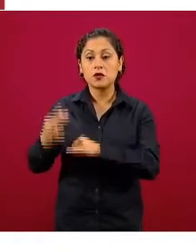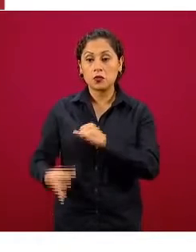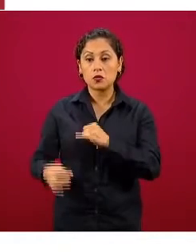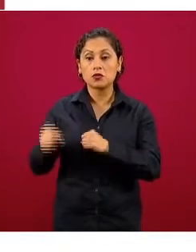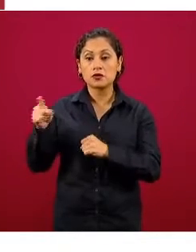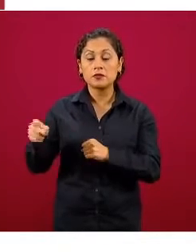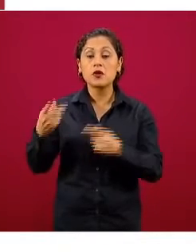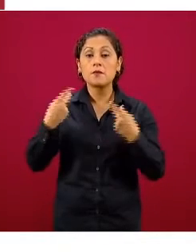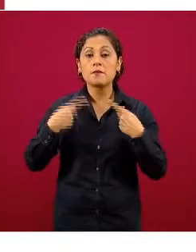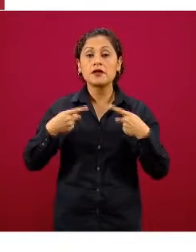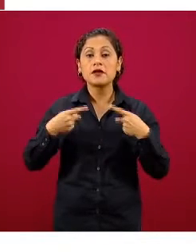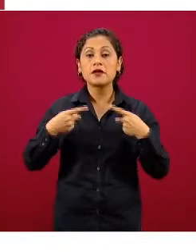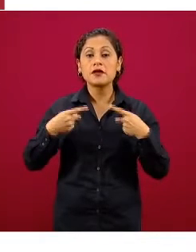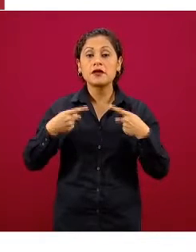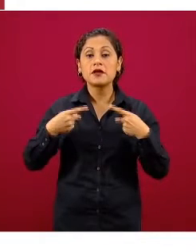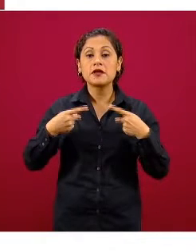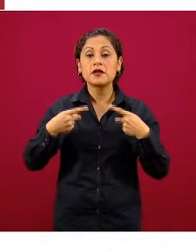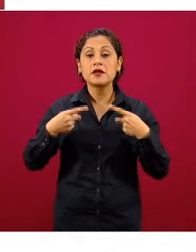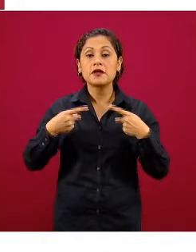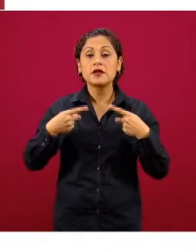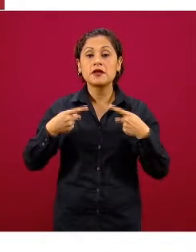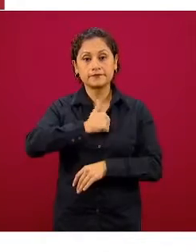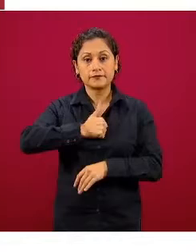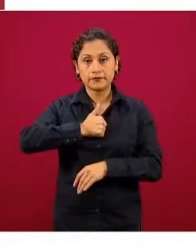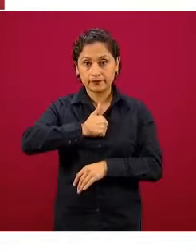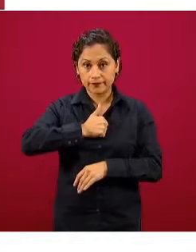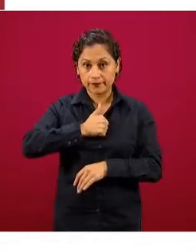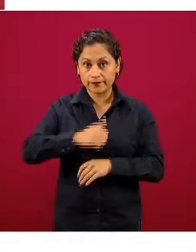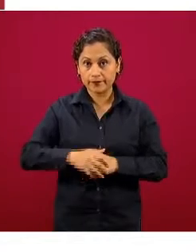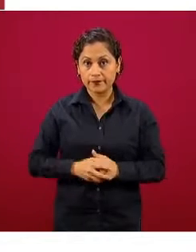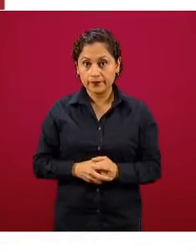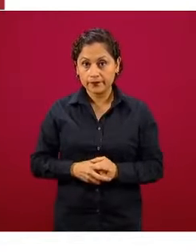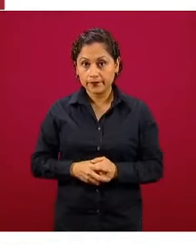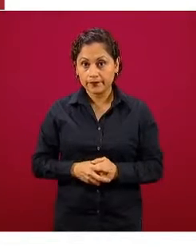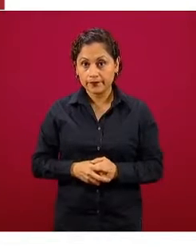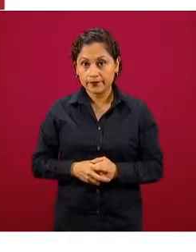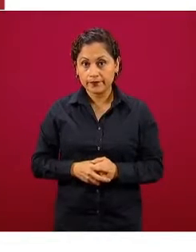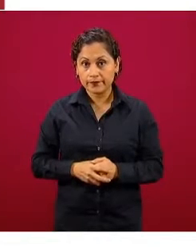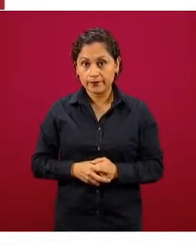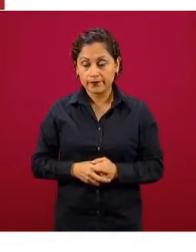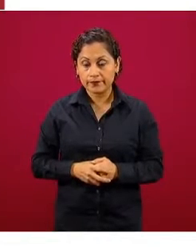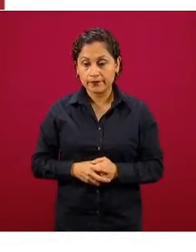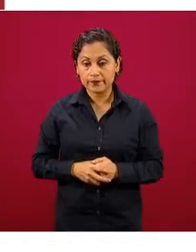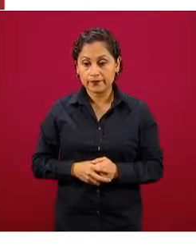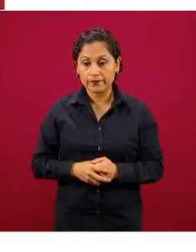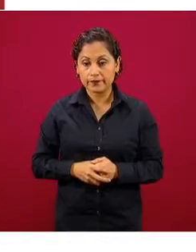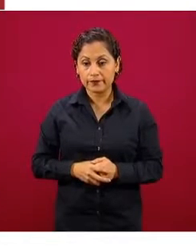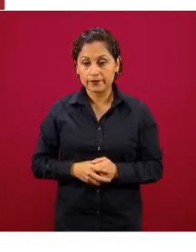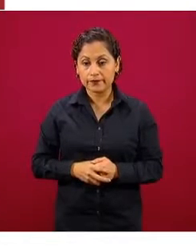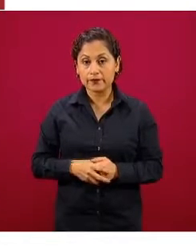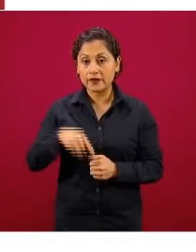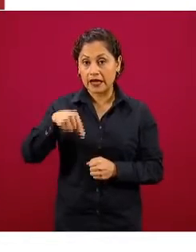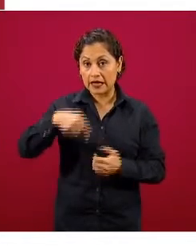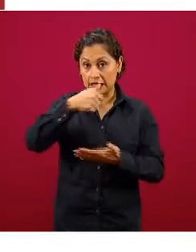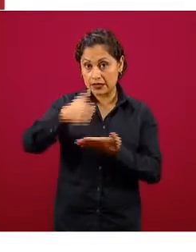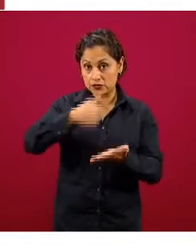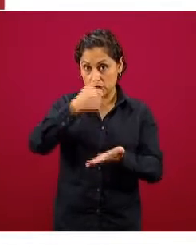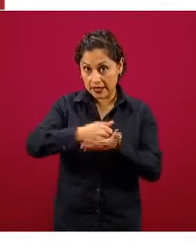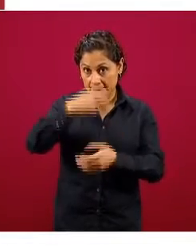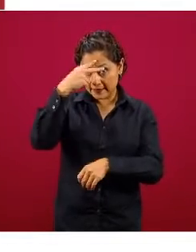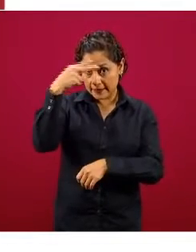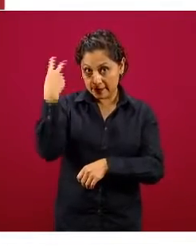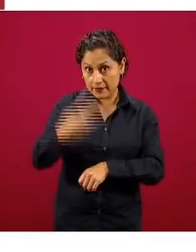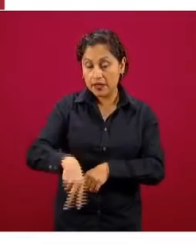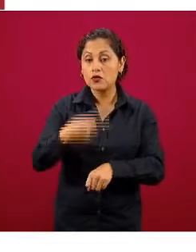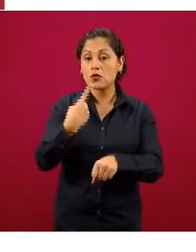las defunciones, de las lamentables defunciones por esta enfermedad en la Ciudad de México. ¿Qué es lo